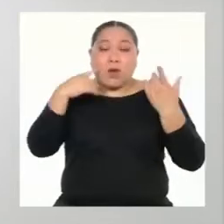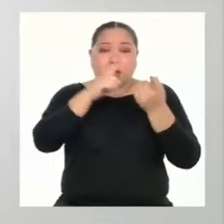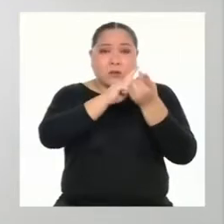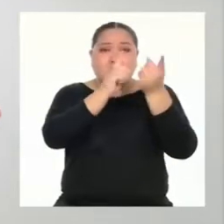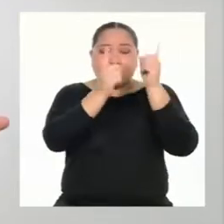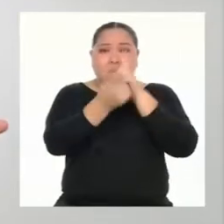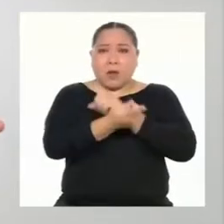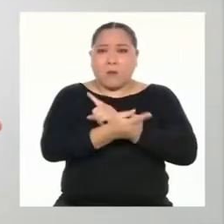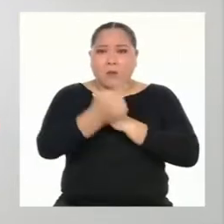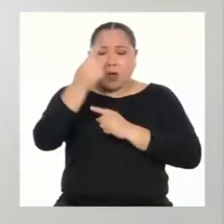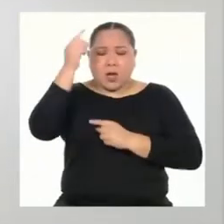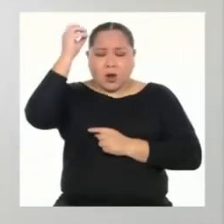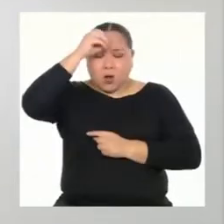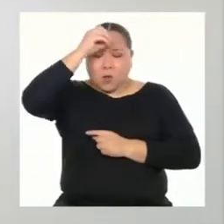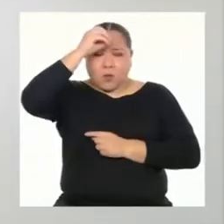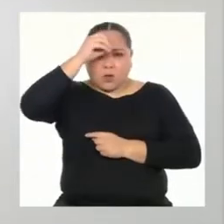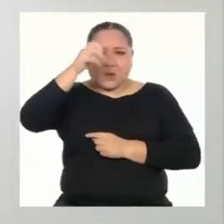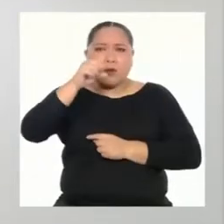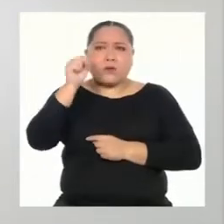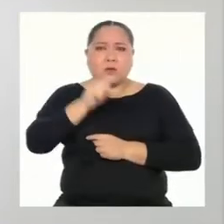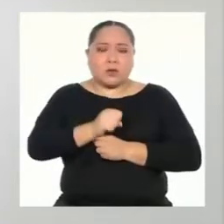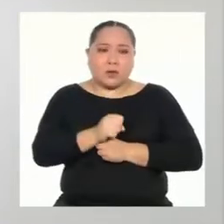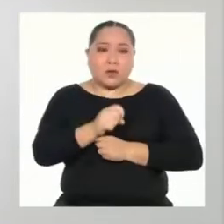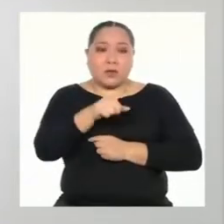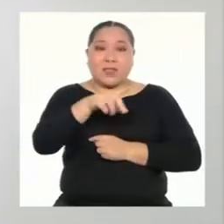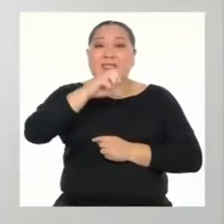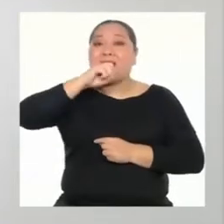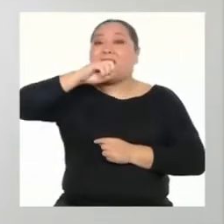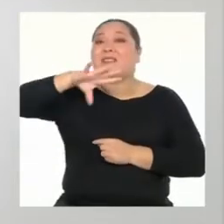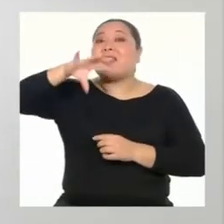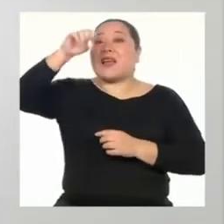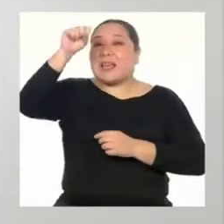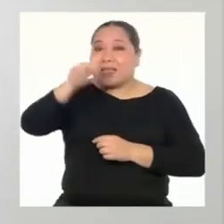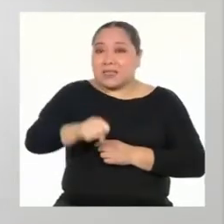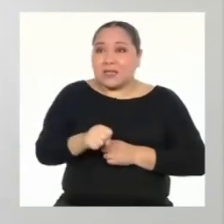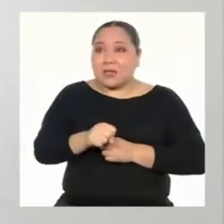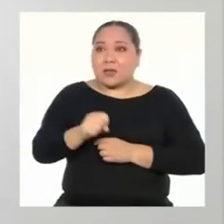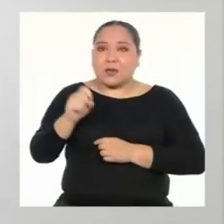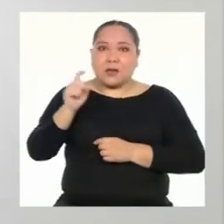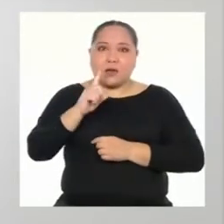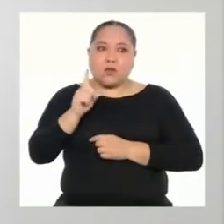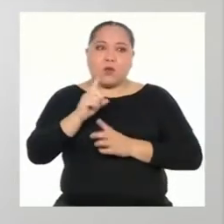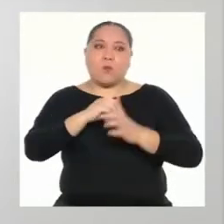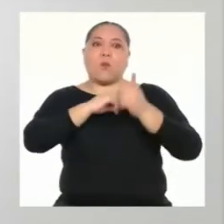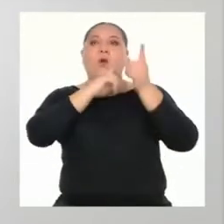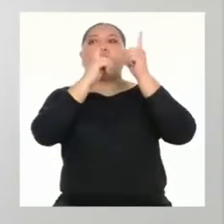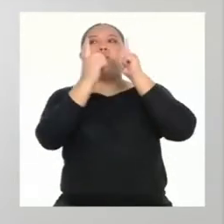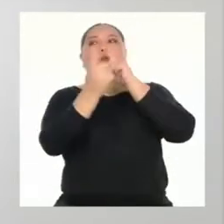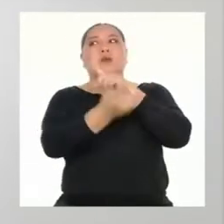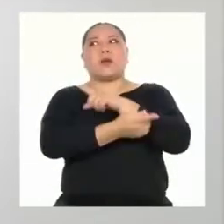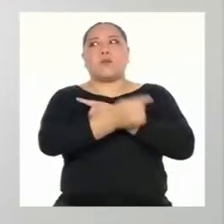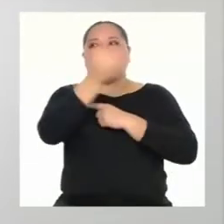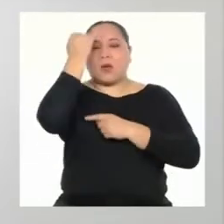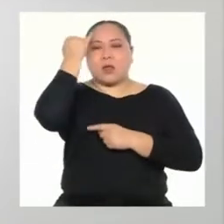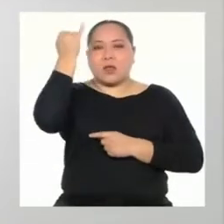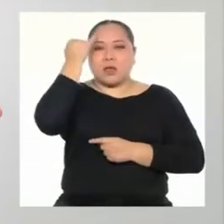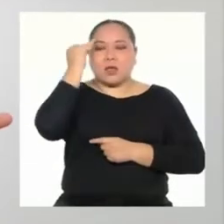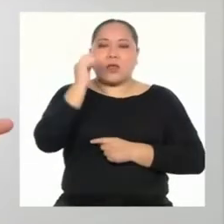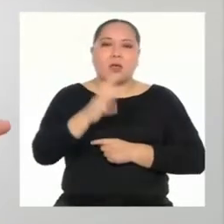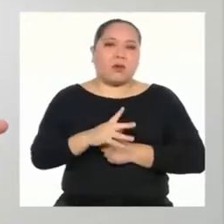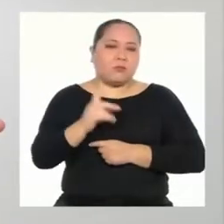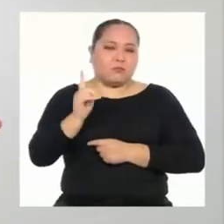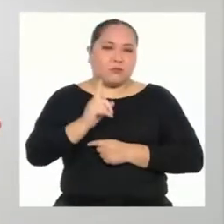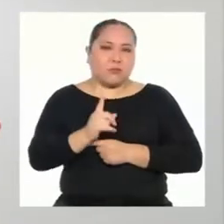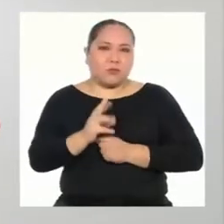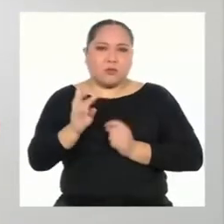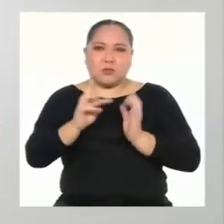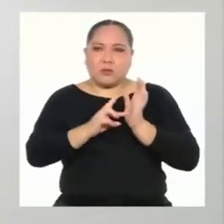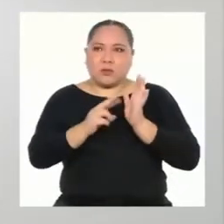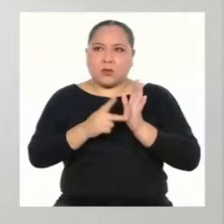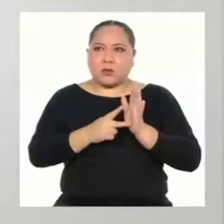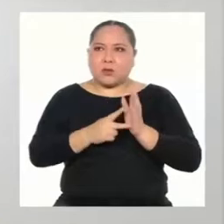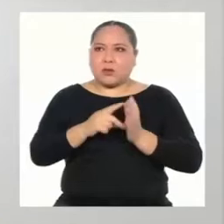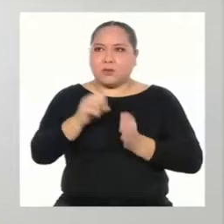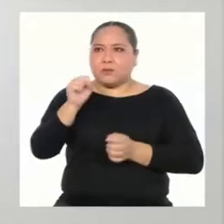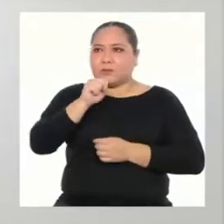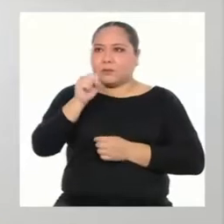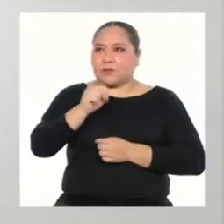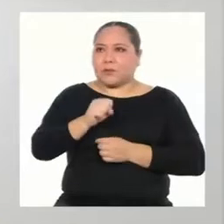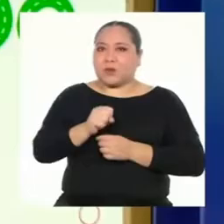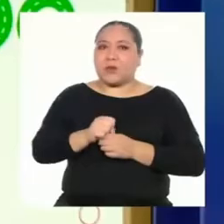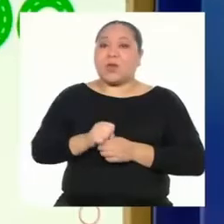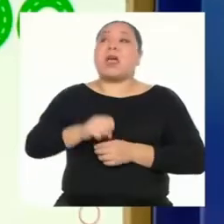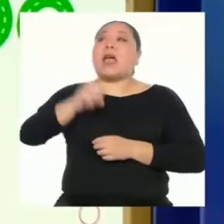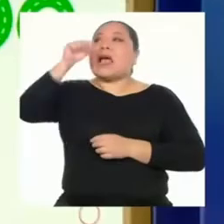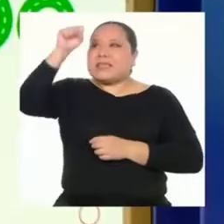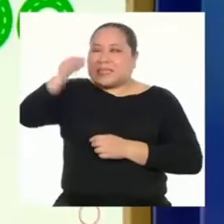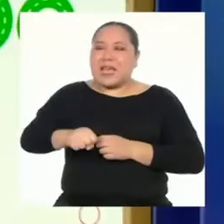Rodrigo. Brindar consentimiento no quiere decir que ya no podemos cambiar de parecer y tampoco es un consentimiento